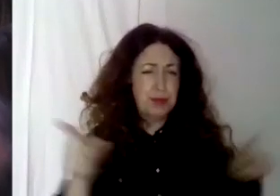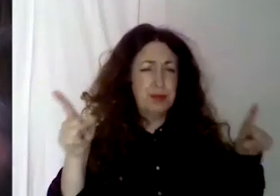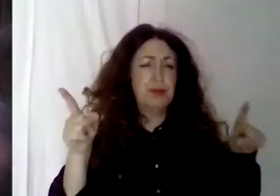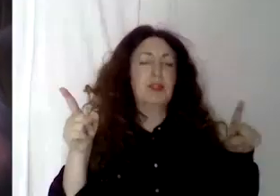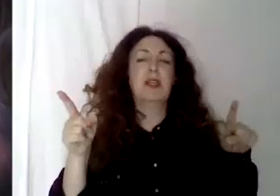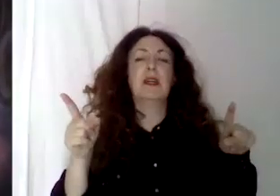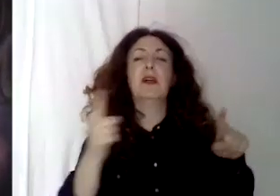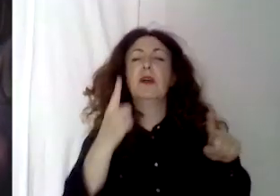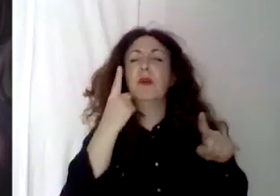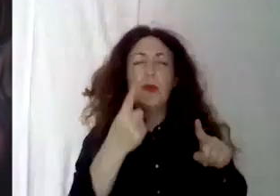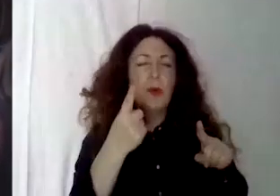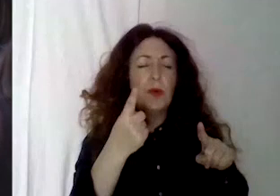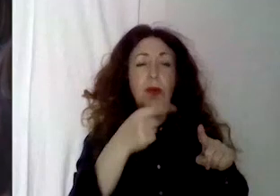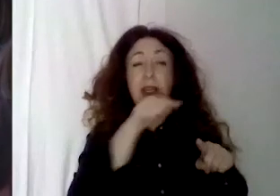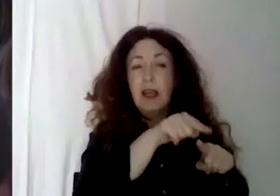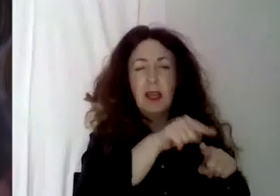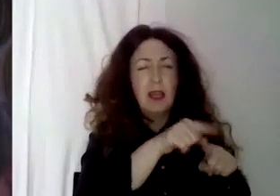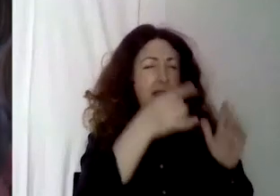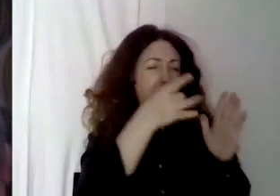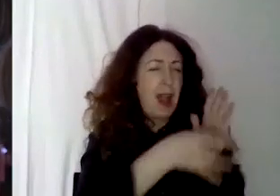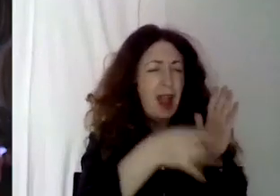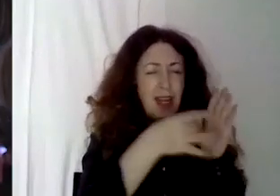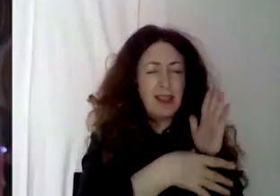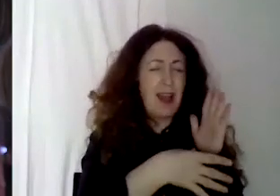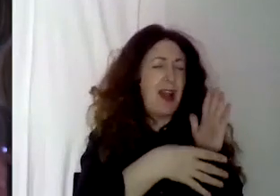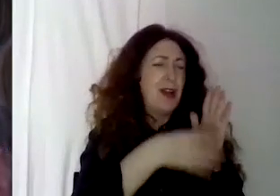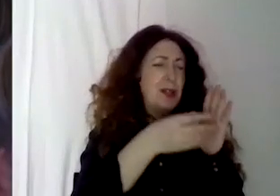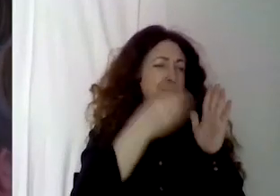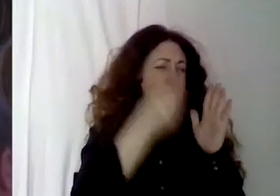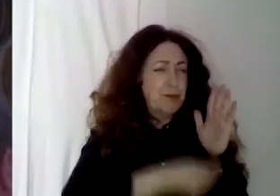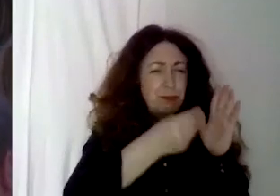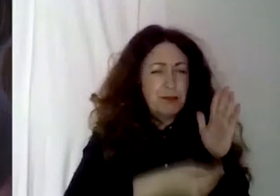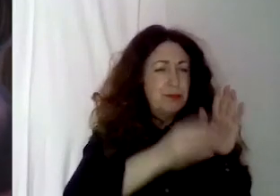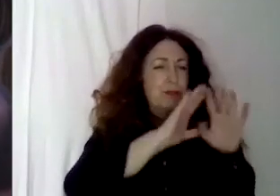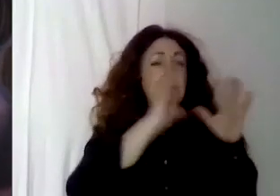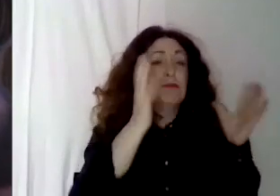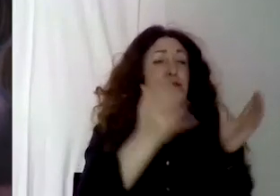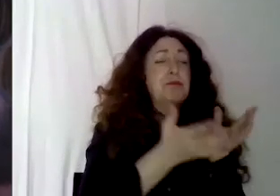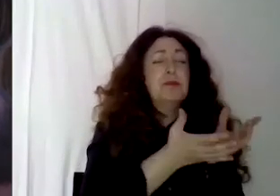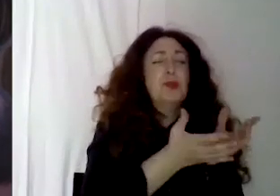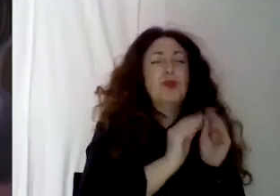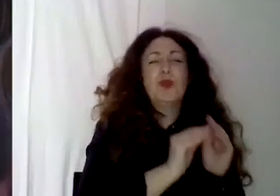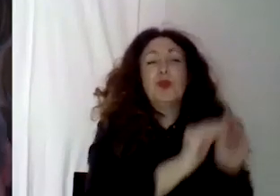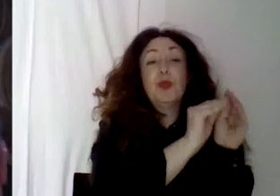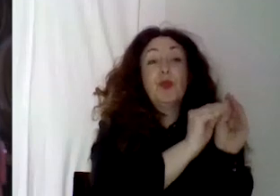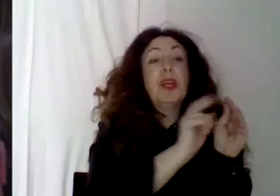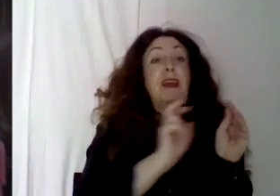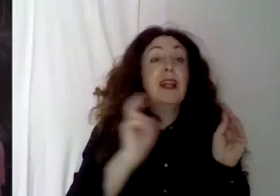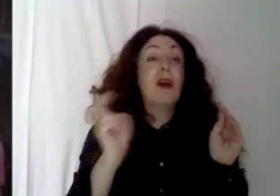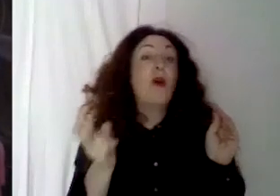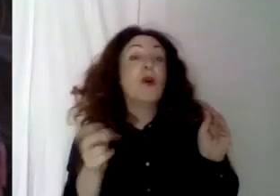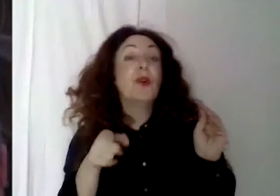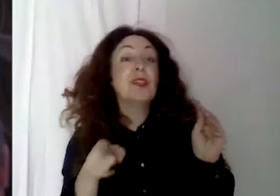intensidad, calidad, es un mundo, un universo, y la otra es simplemente, ¿verdad?, extraordinariamente